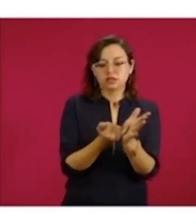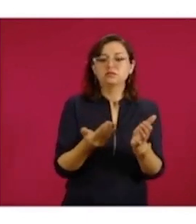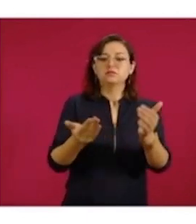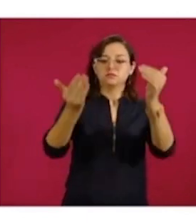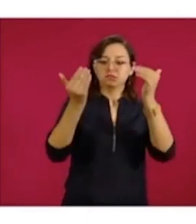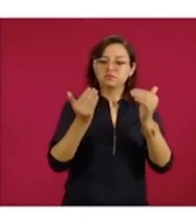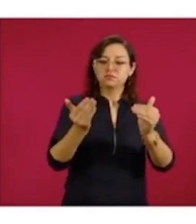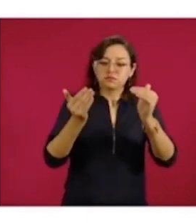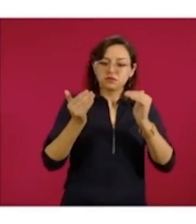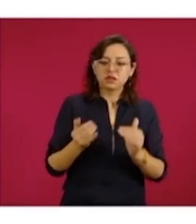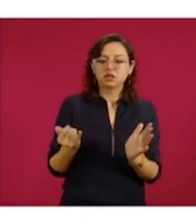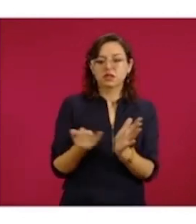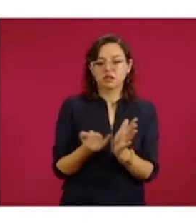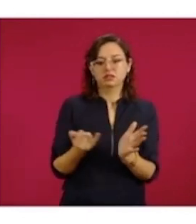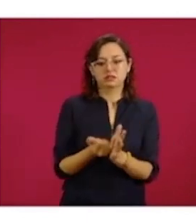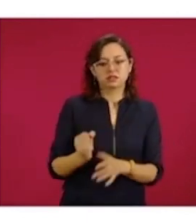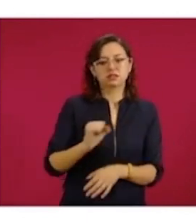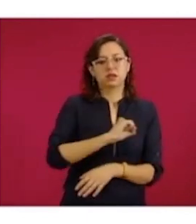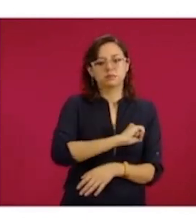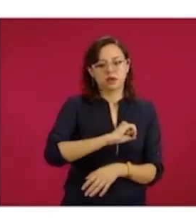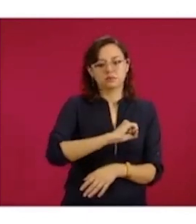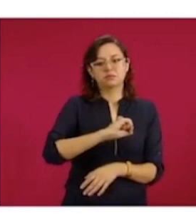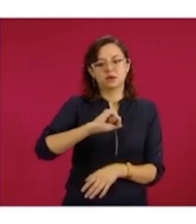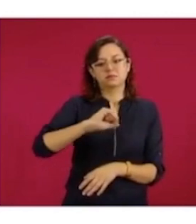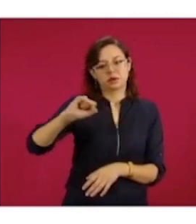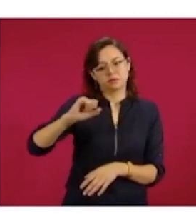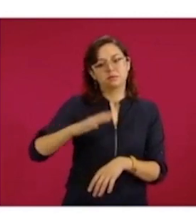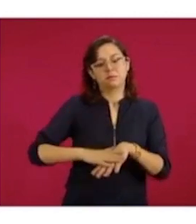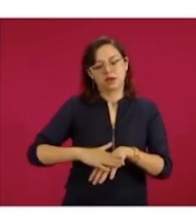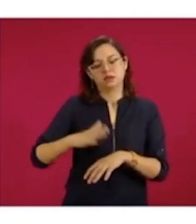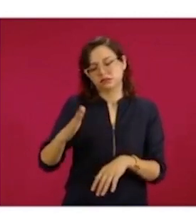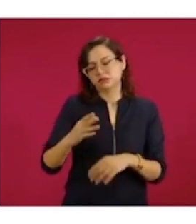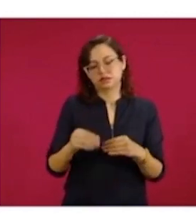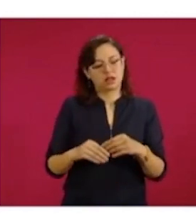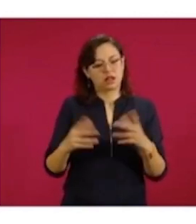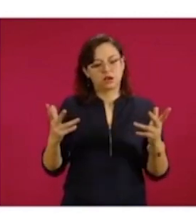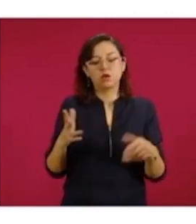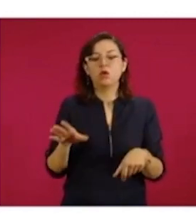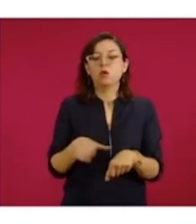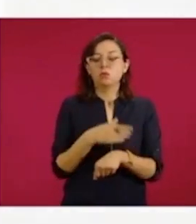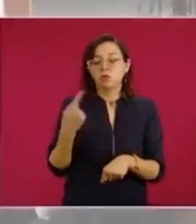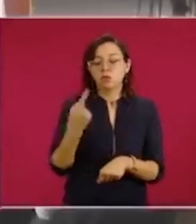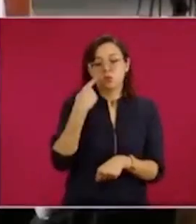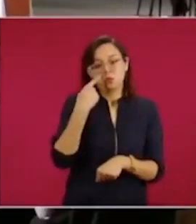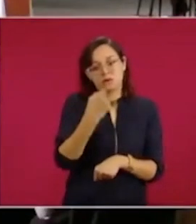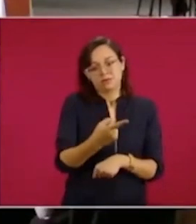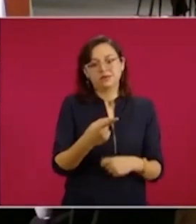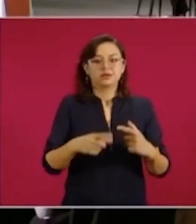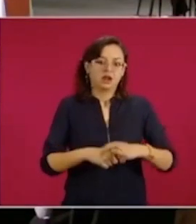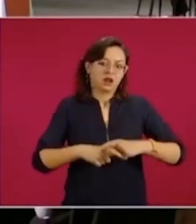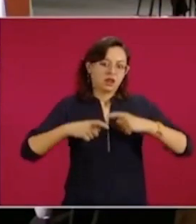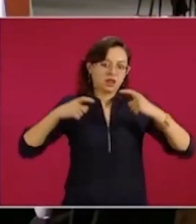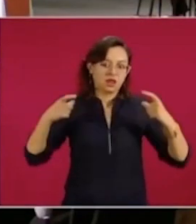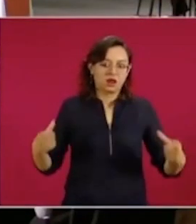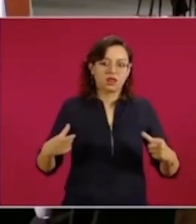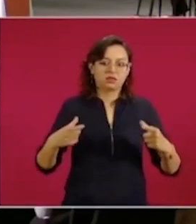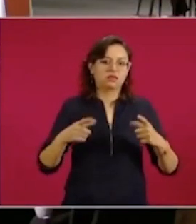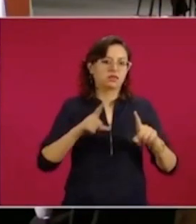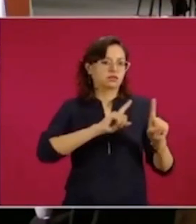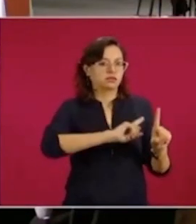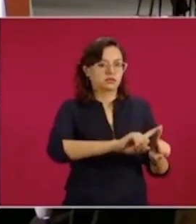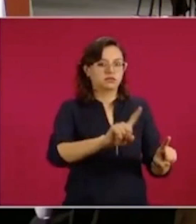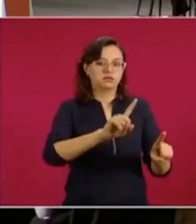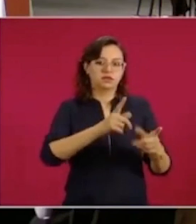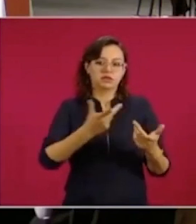los siguientes grupos, también se incrementa la amortización. Pero queremos decirlo porque es notoriamente grande este universo de